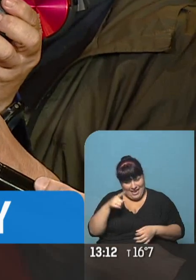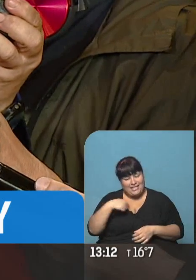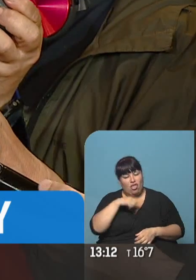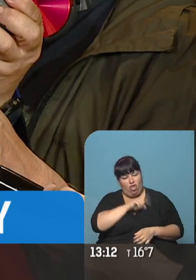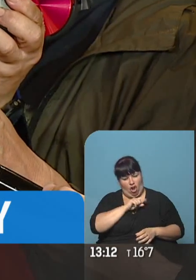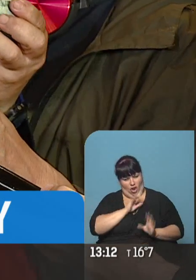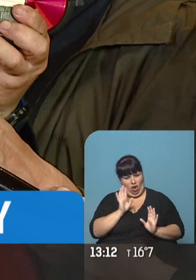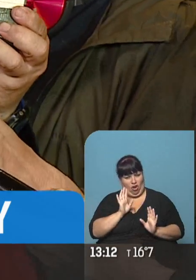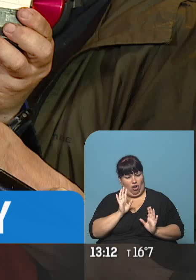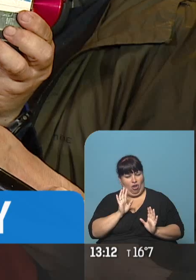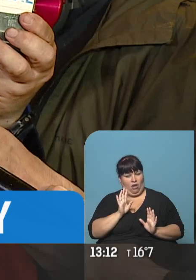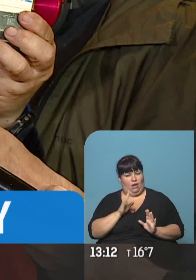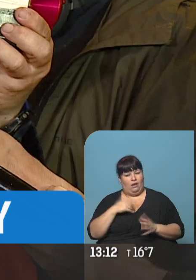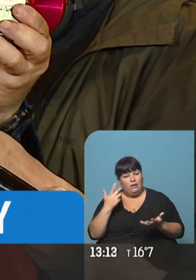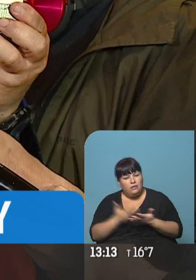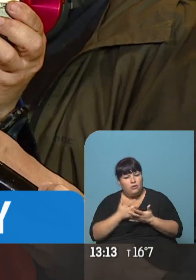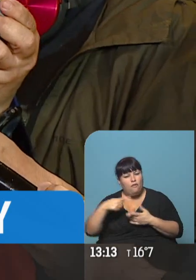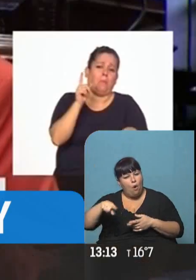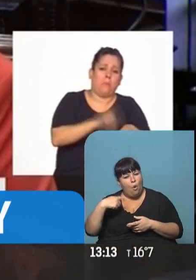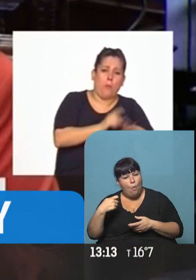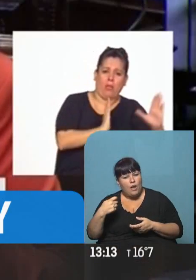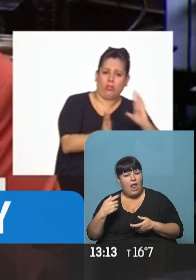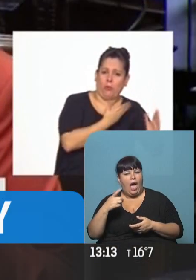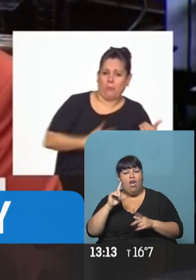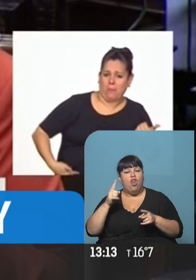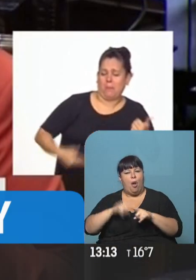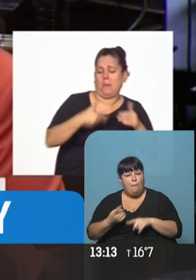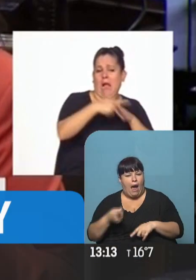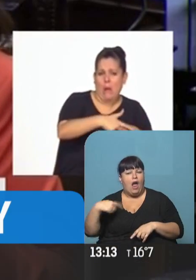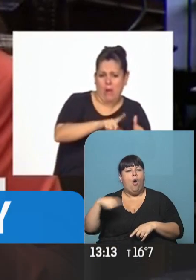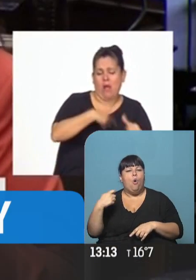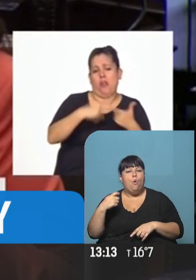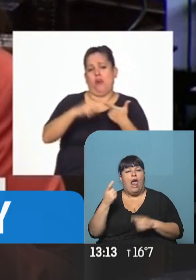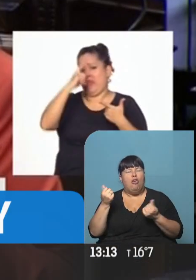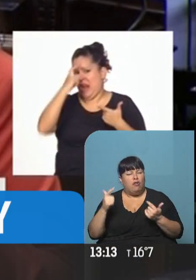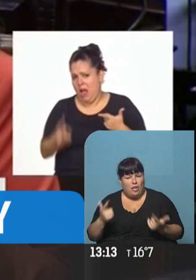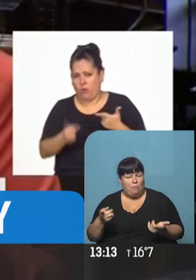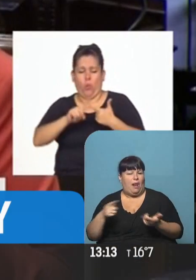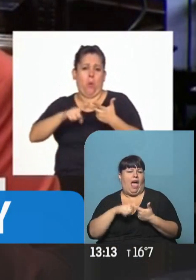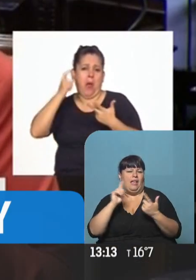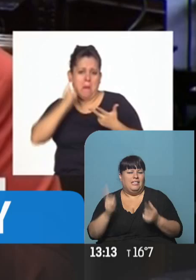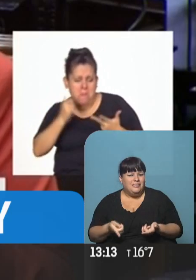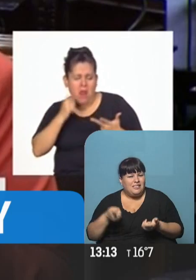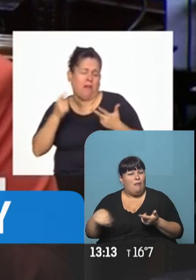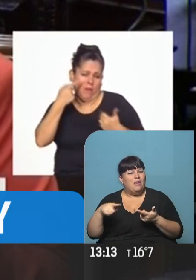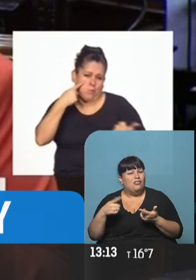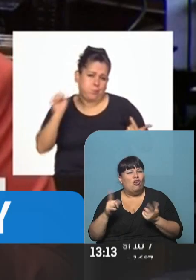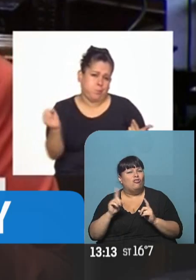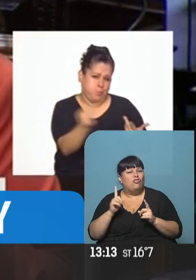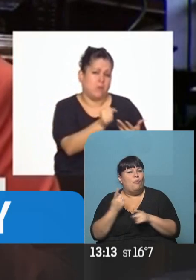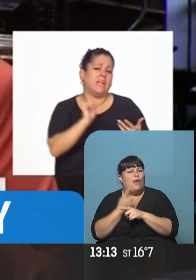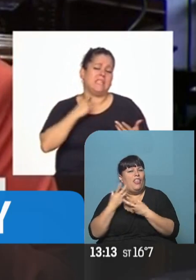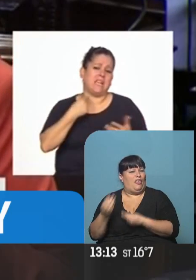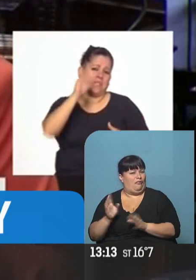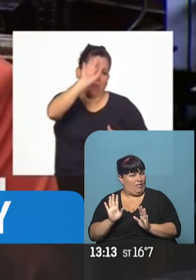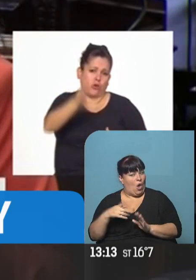dolor, que a costa de los jubilados que no paran un país, a costa de los que menos tienen y a costa de aquellos que no se van a poder